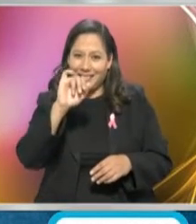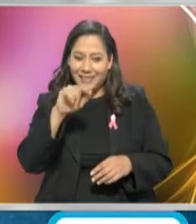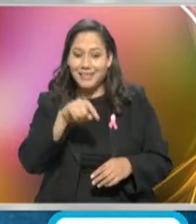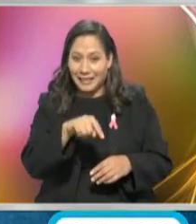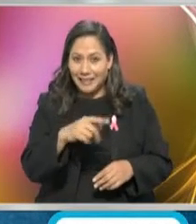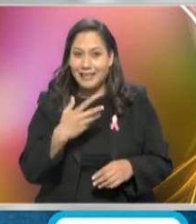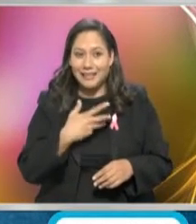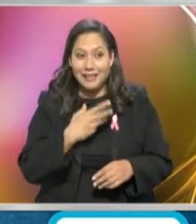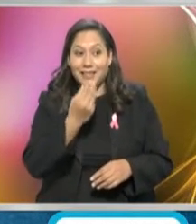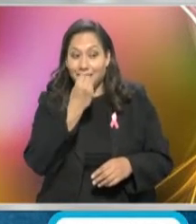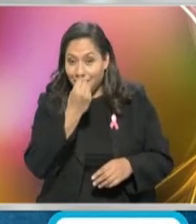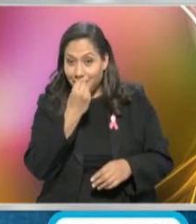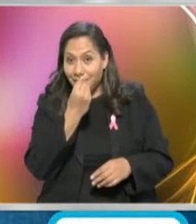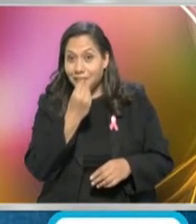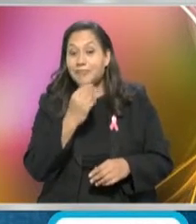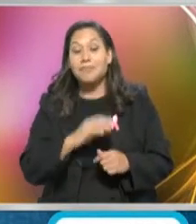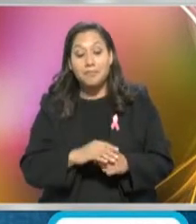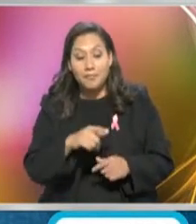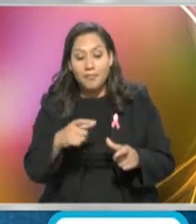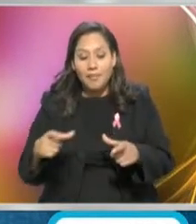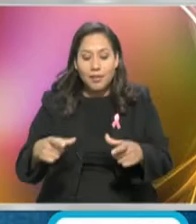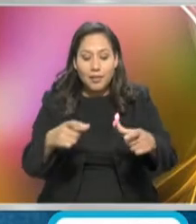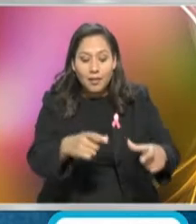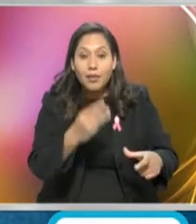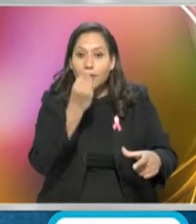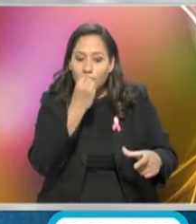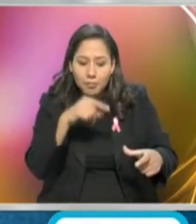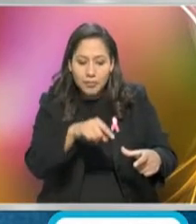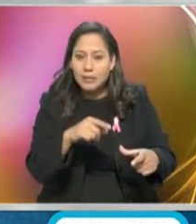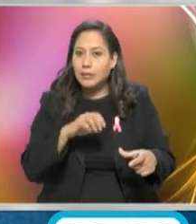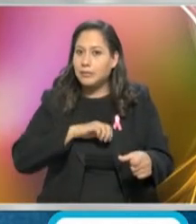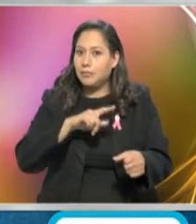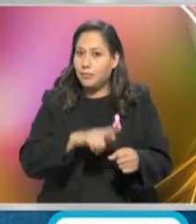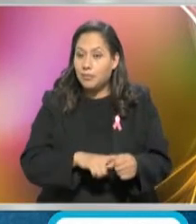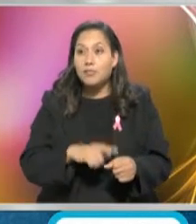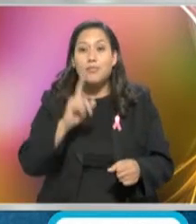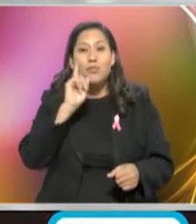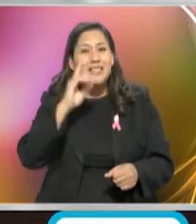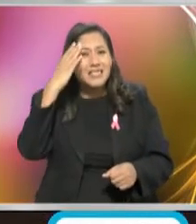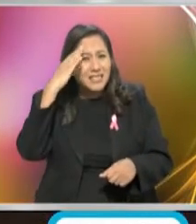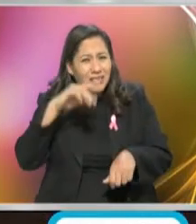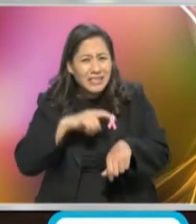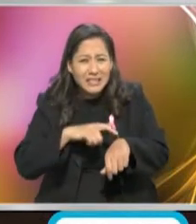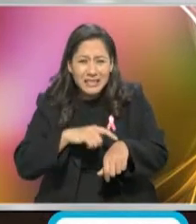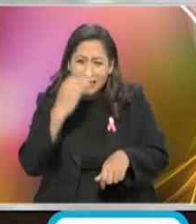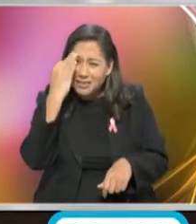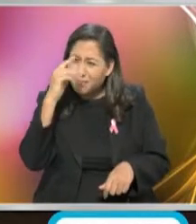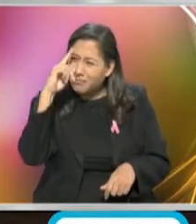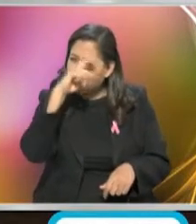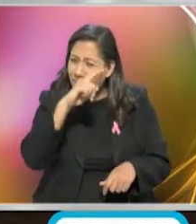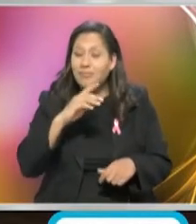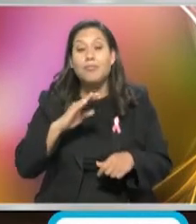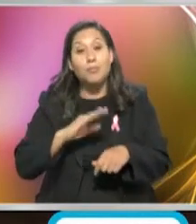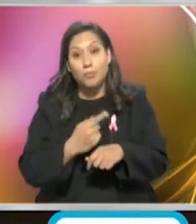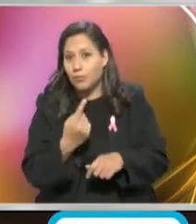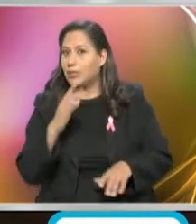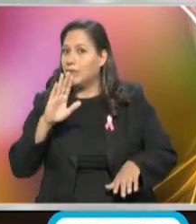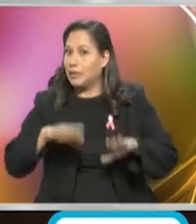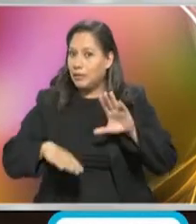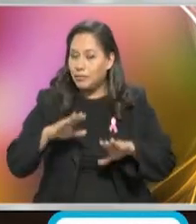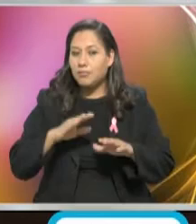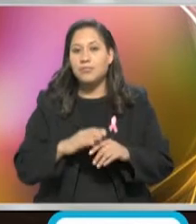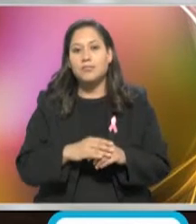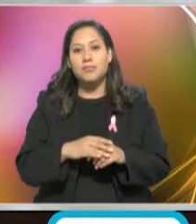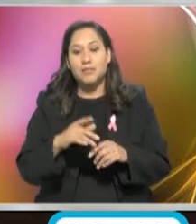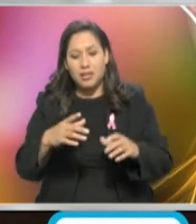Claro. Ay, el alimento de los perros es bien especial. Es que para las señoras es un poco complicado porque, por lo general, vienen en